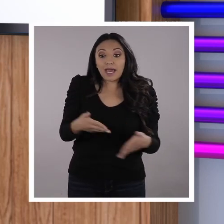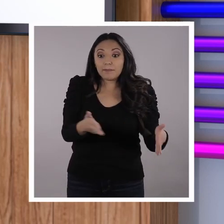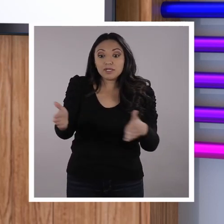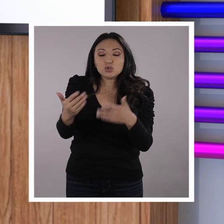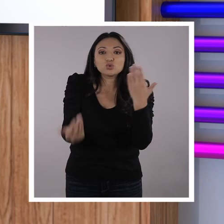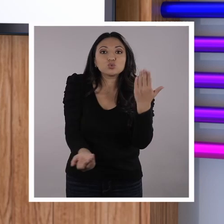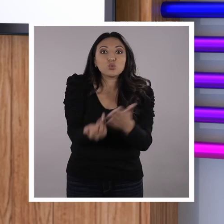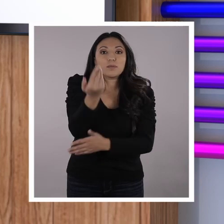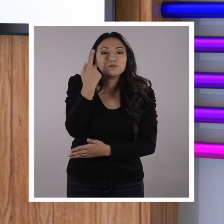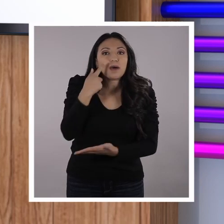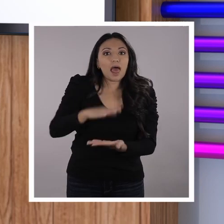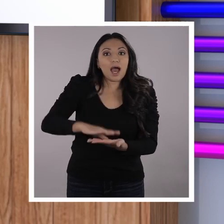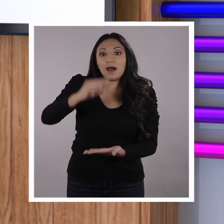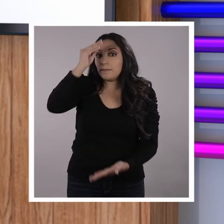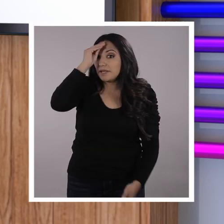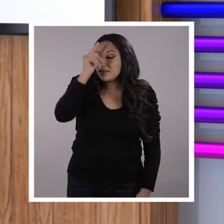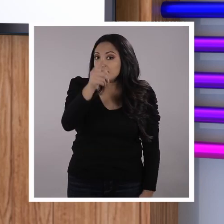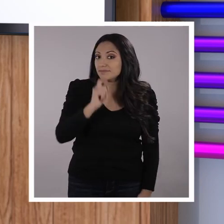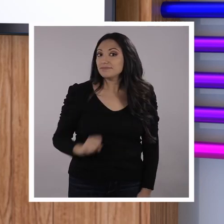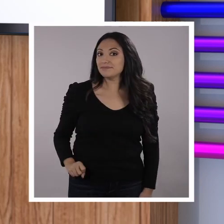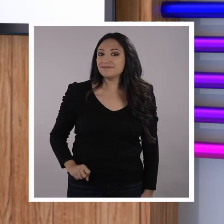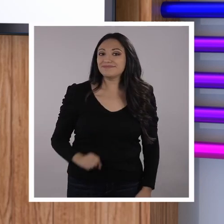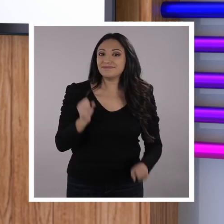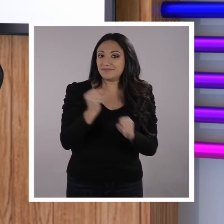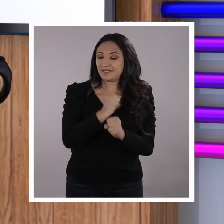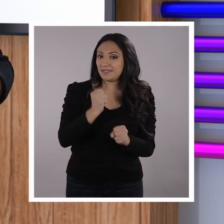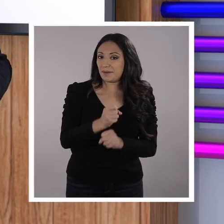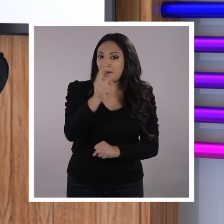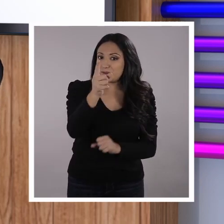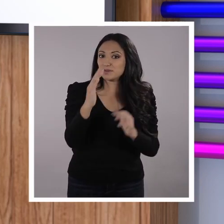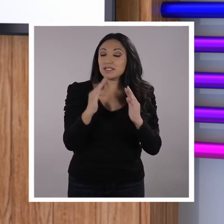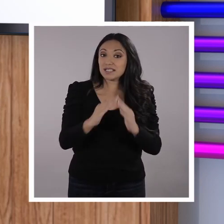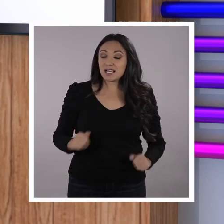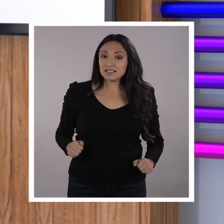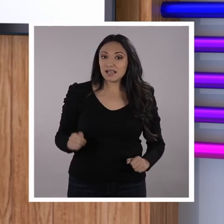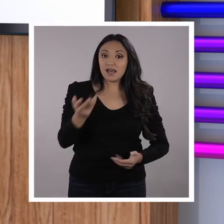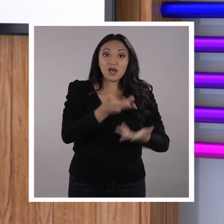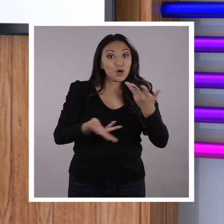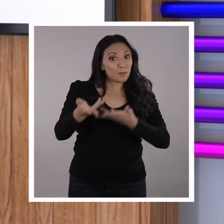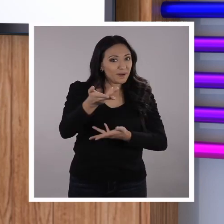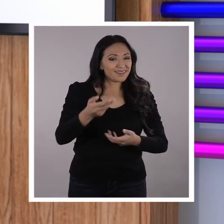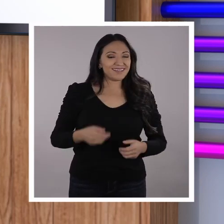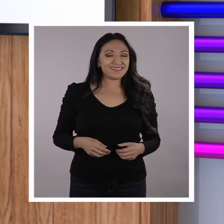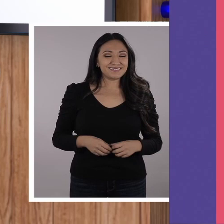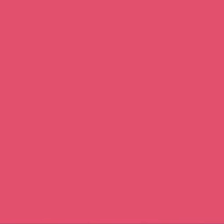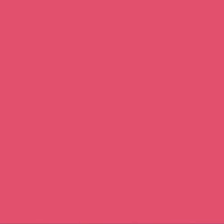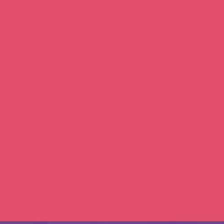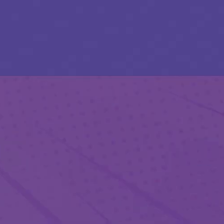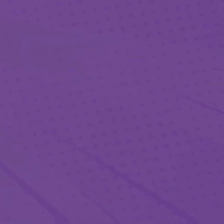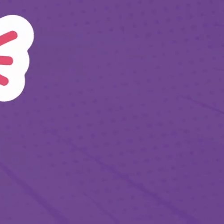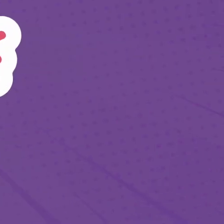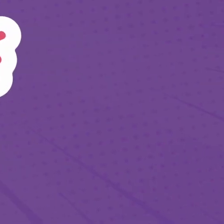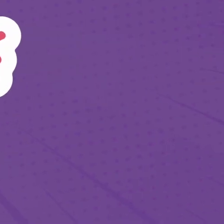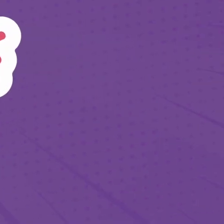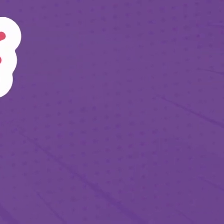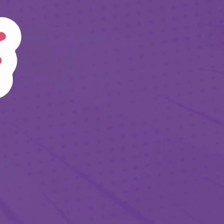de aprendizaje. Completen la rutina en casa. Si quieren, compártala en familia.